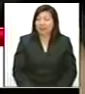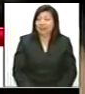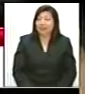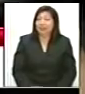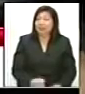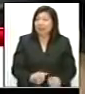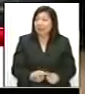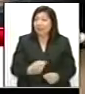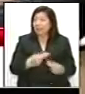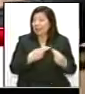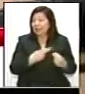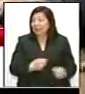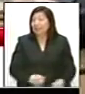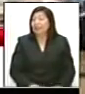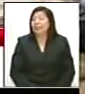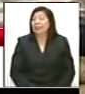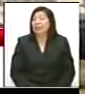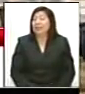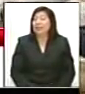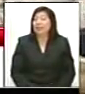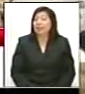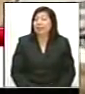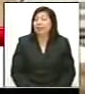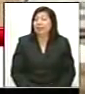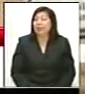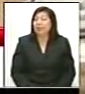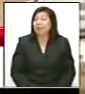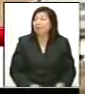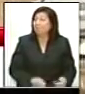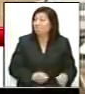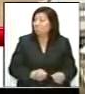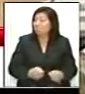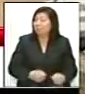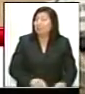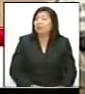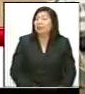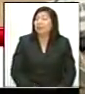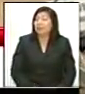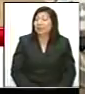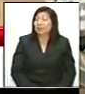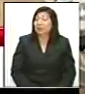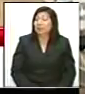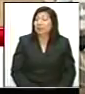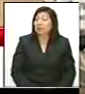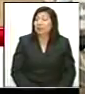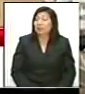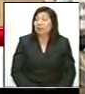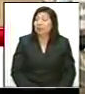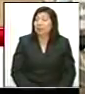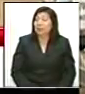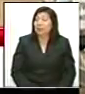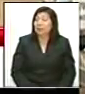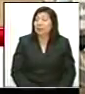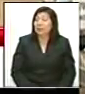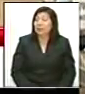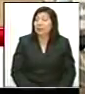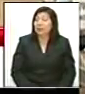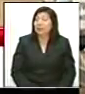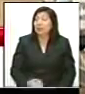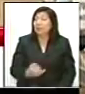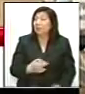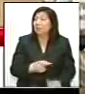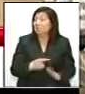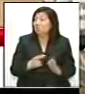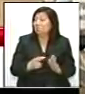exención de responsabilidad bajo criterio de modular la proporcionalidad y la racionalidad, y en este